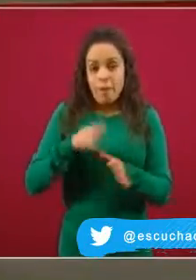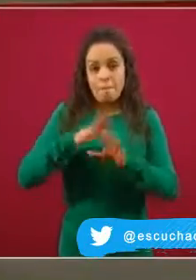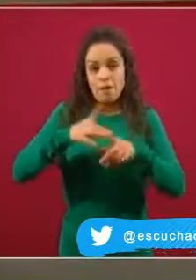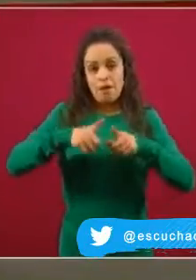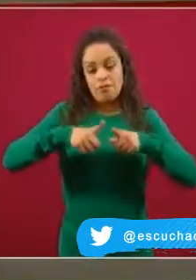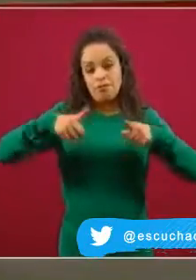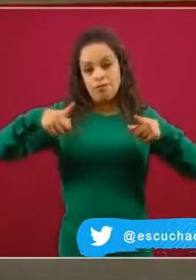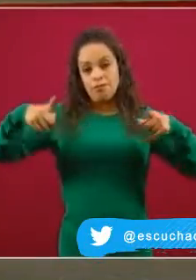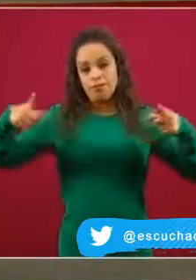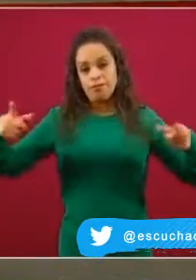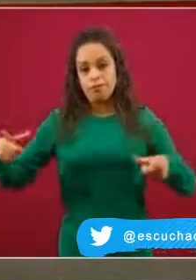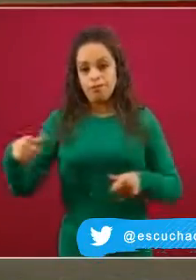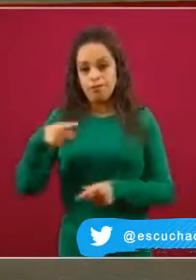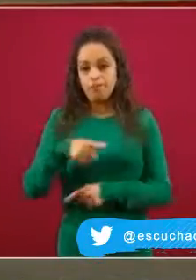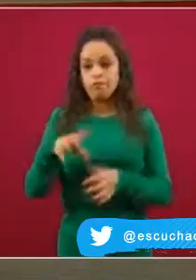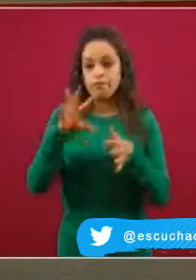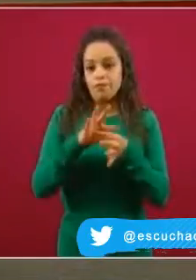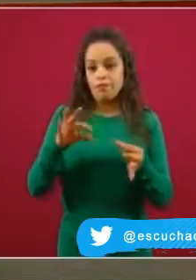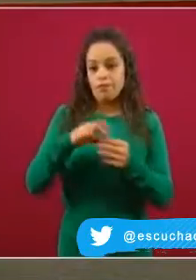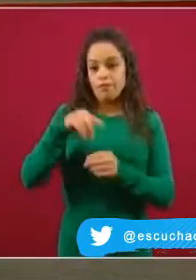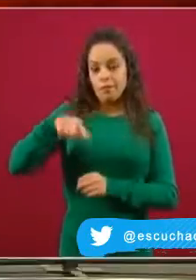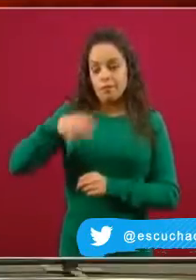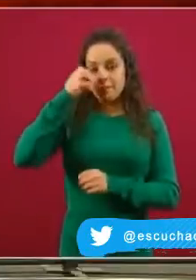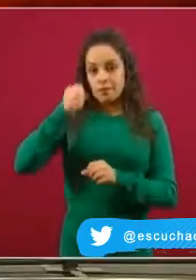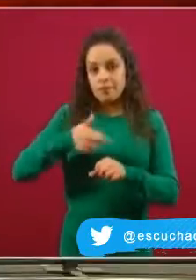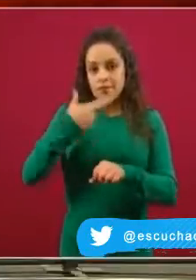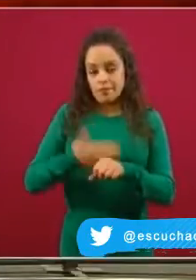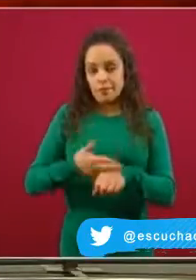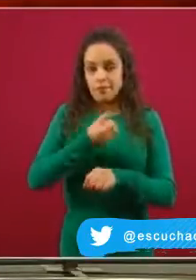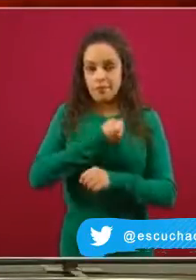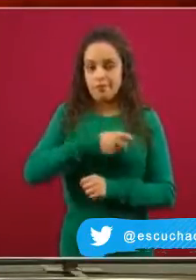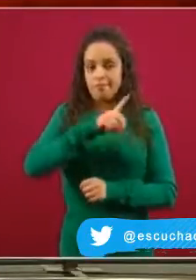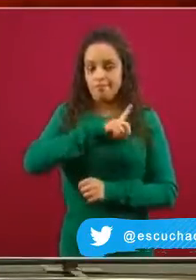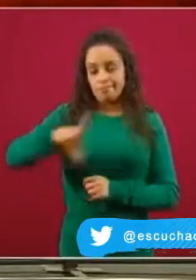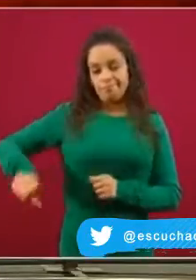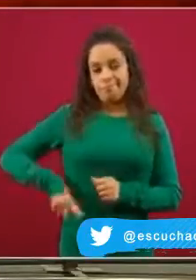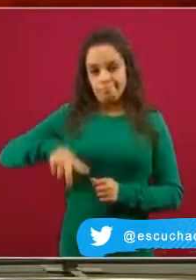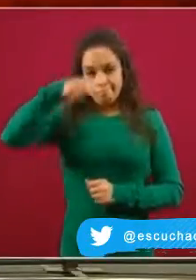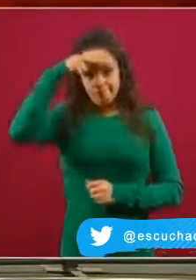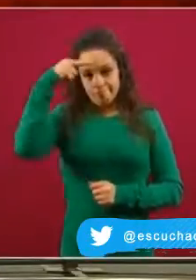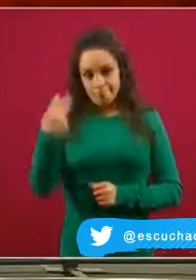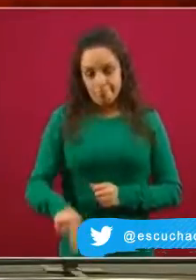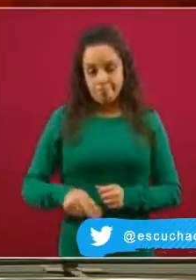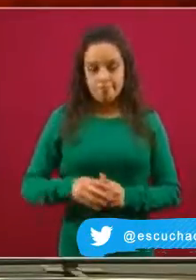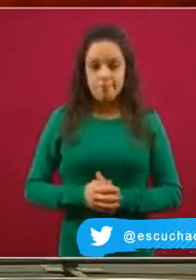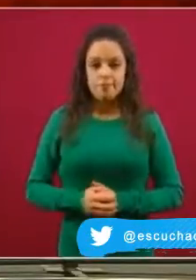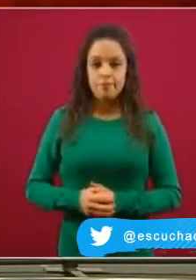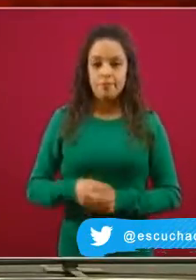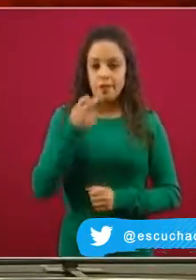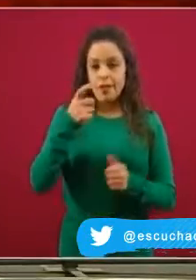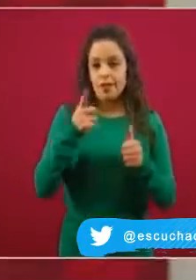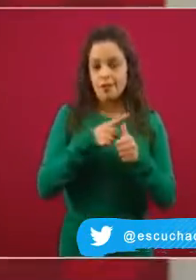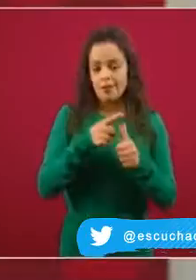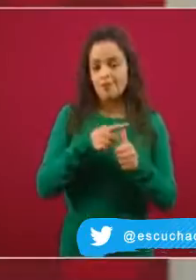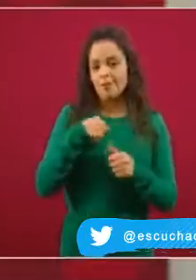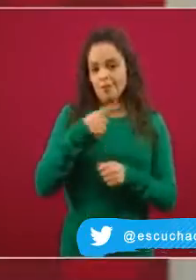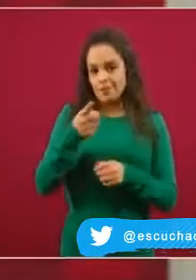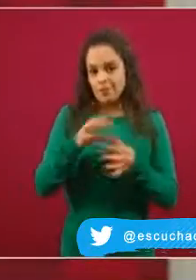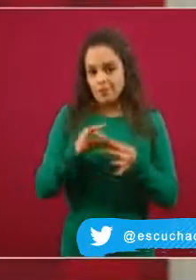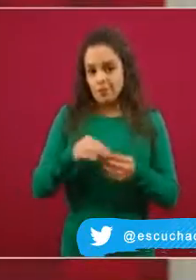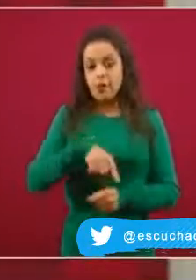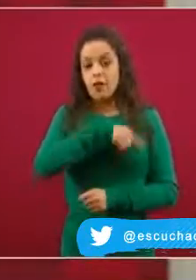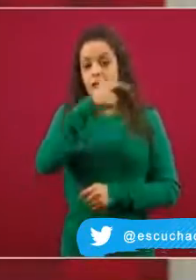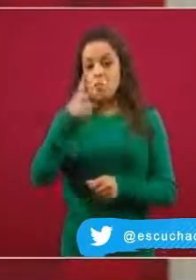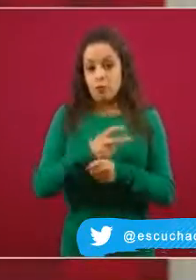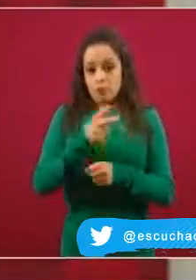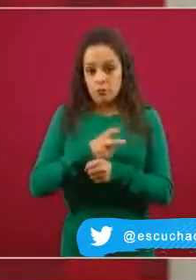de Salud del Gobierno de México. Eso es lo primero que quería comentar. Lo segundo, decir que hoy en la Ciudad de México, por lo menos